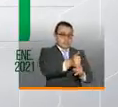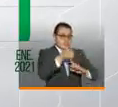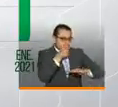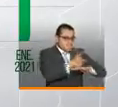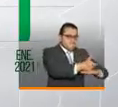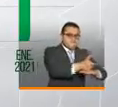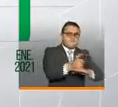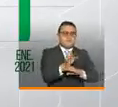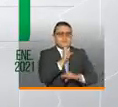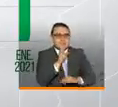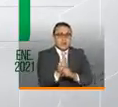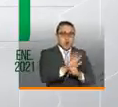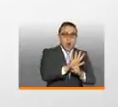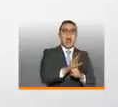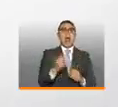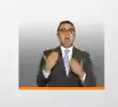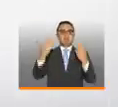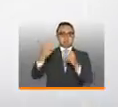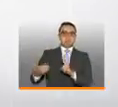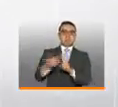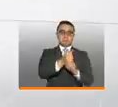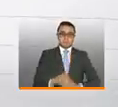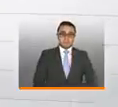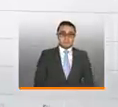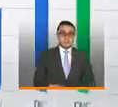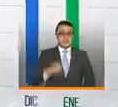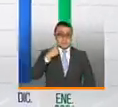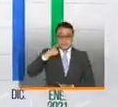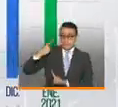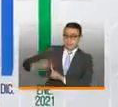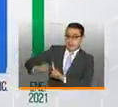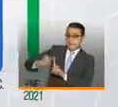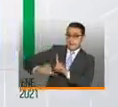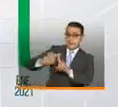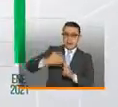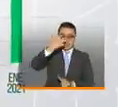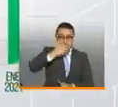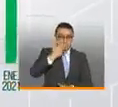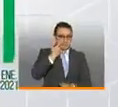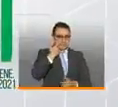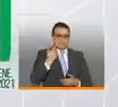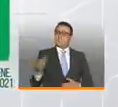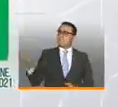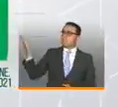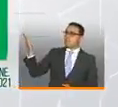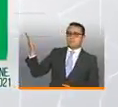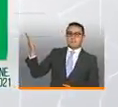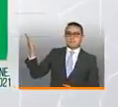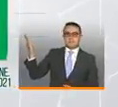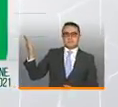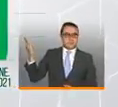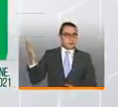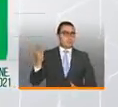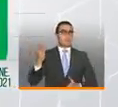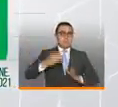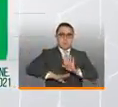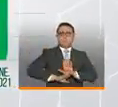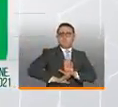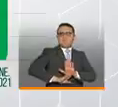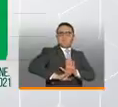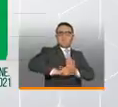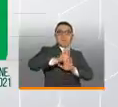las pruebas procesadas por mes. Aquí nos podemos dar cuenta también cómo hemos tenido un crecimiento exponencial